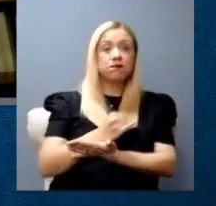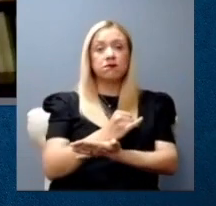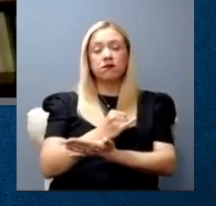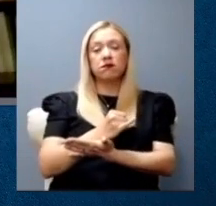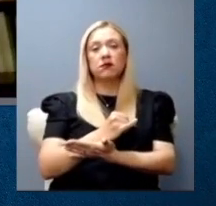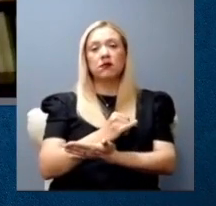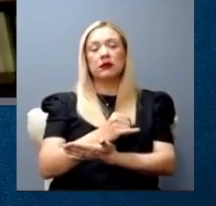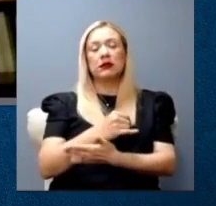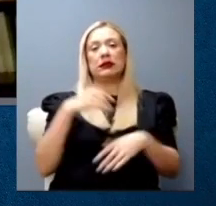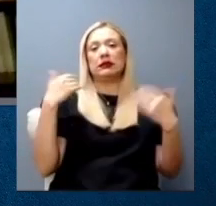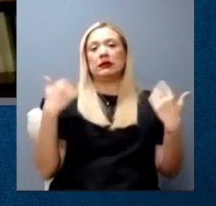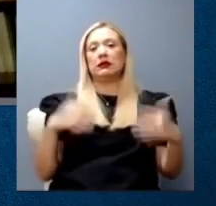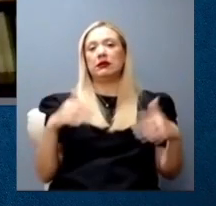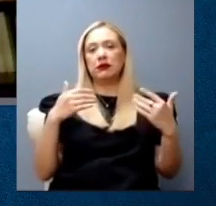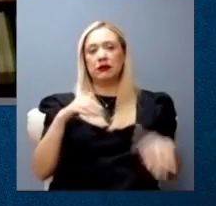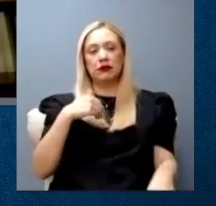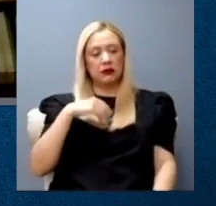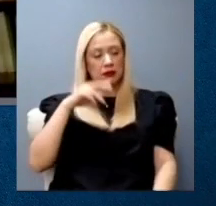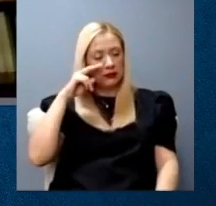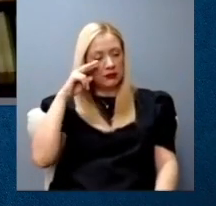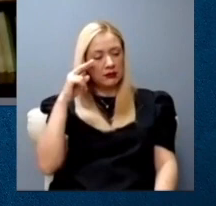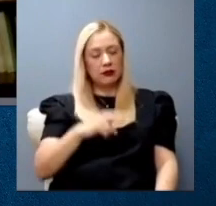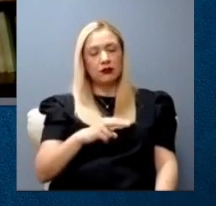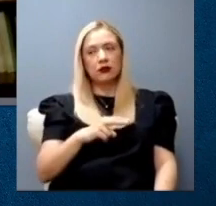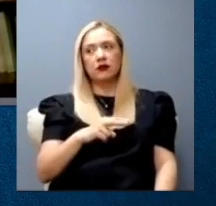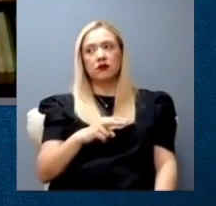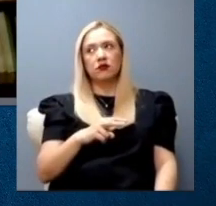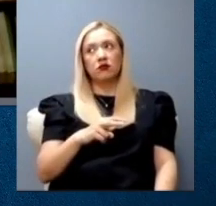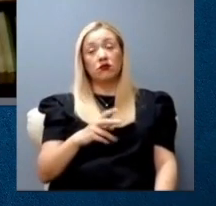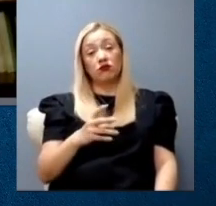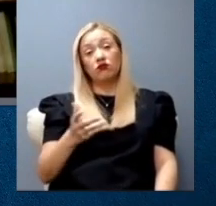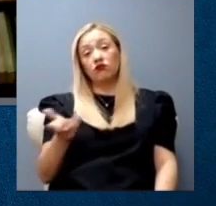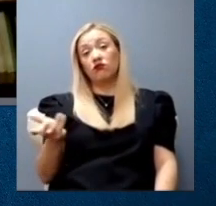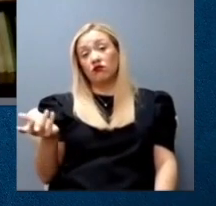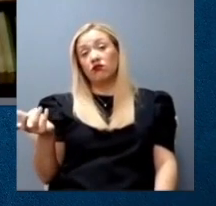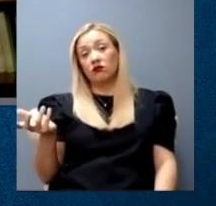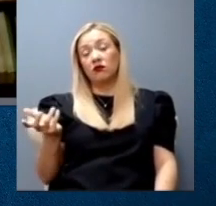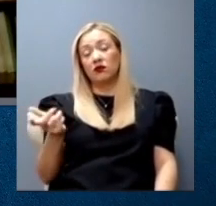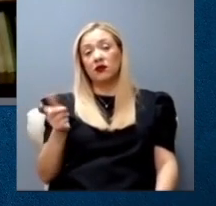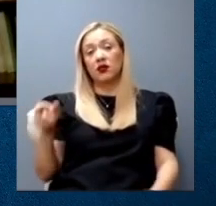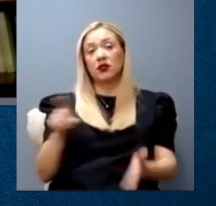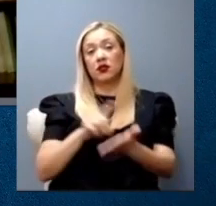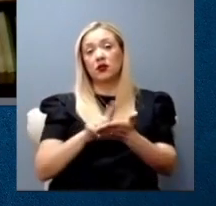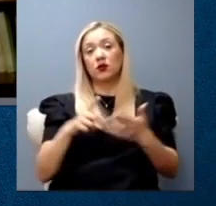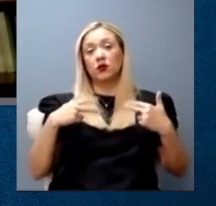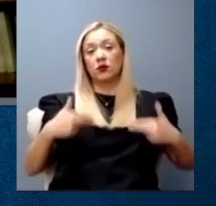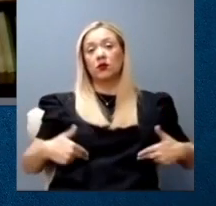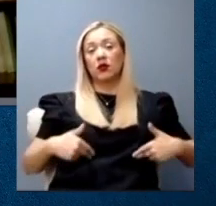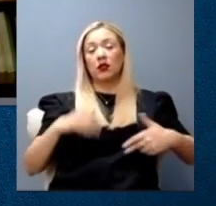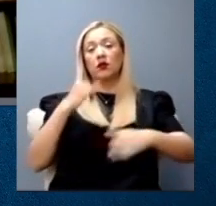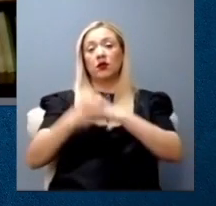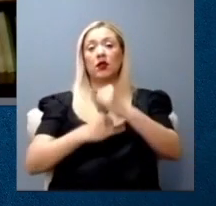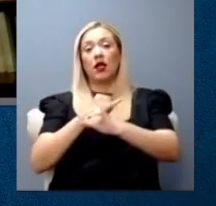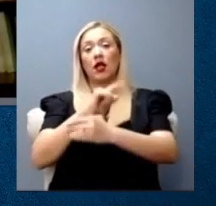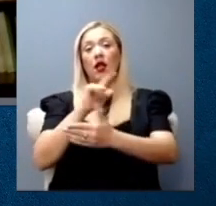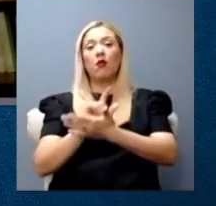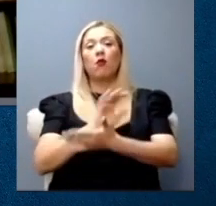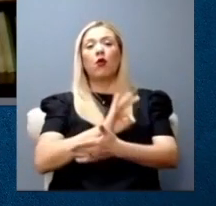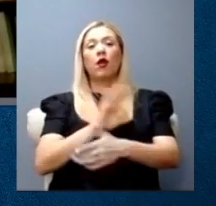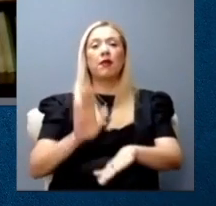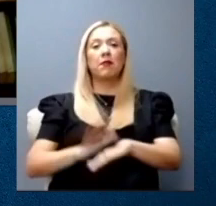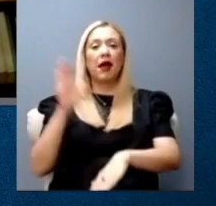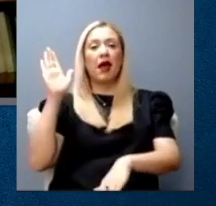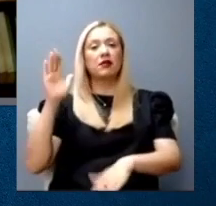que el derecho internacional de los derechos humanos puede potenciar